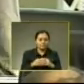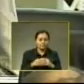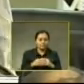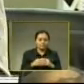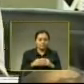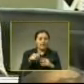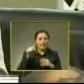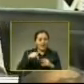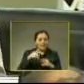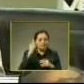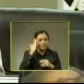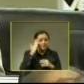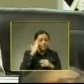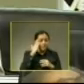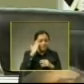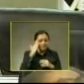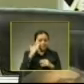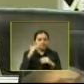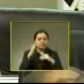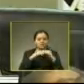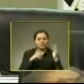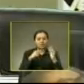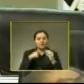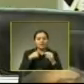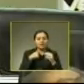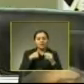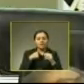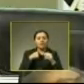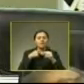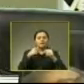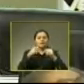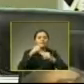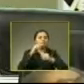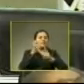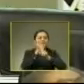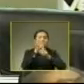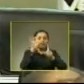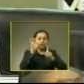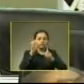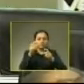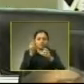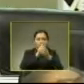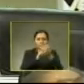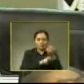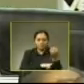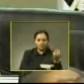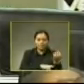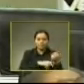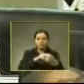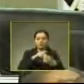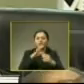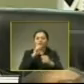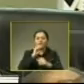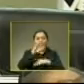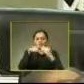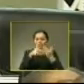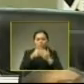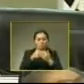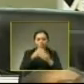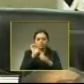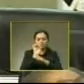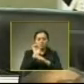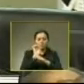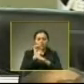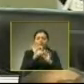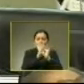A sabiendas de que el espectro electromagnético es de todos los ecuatorianos,